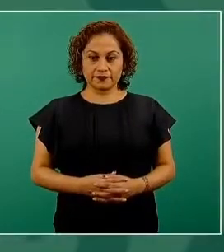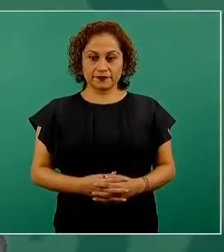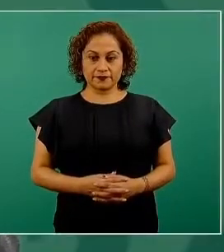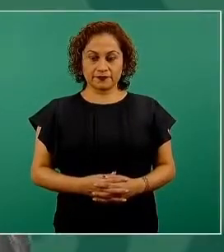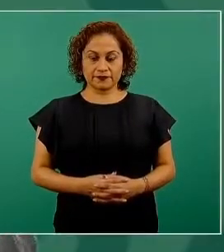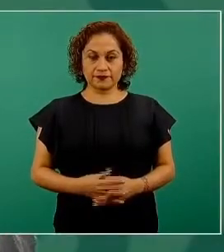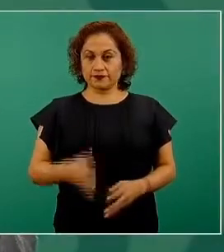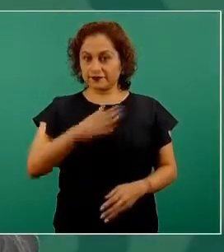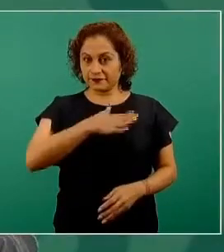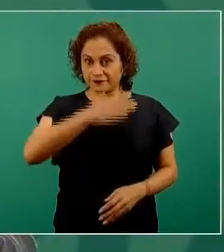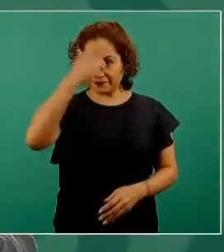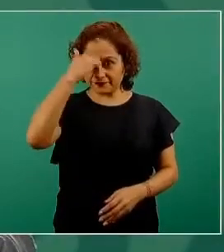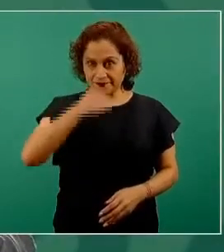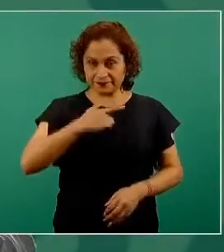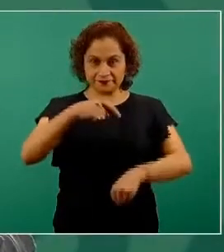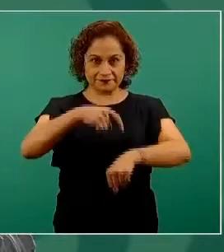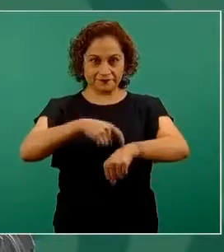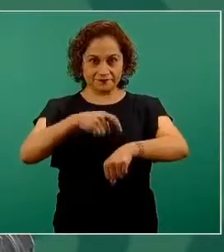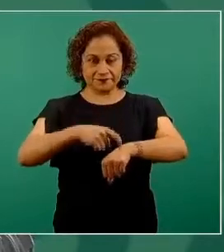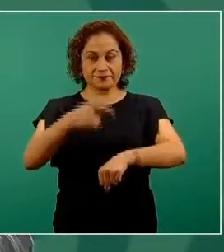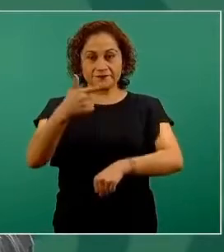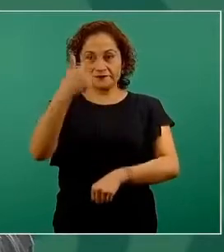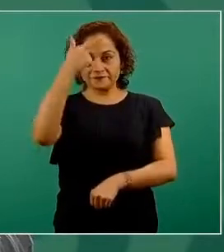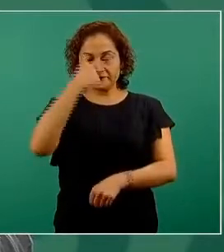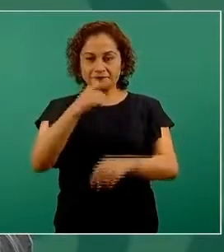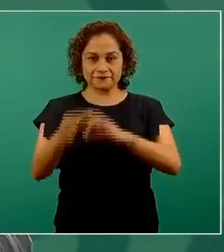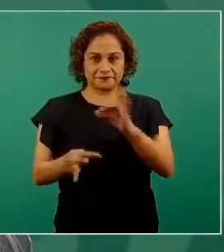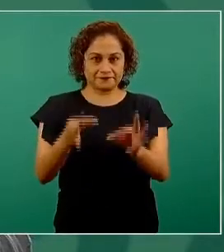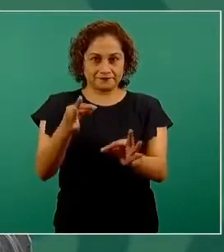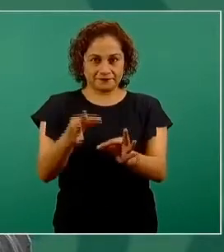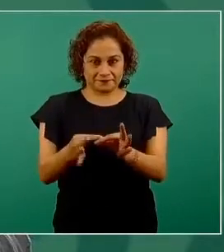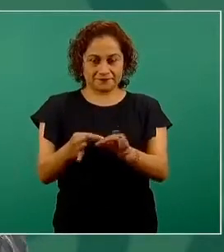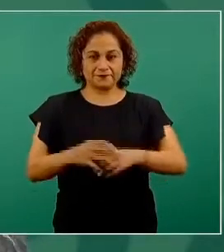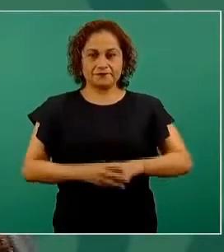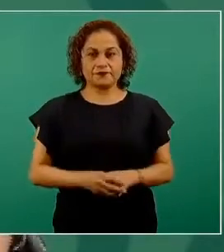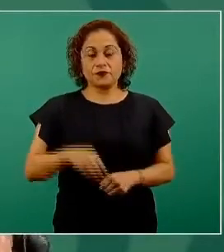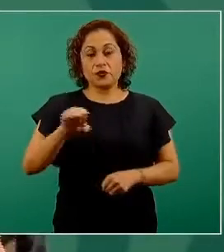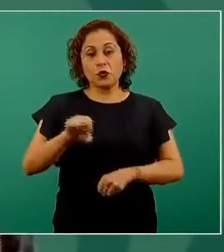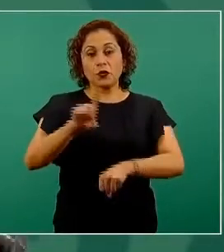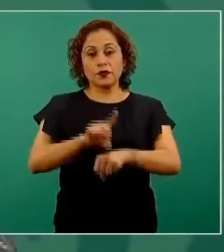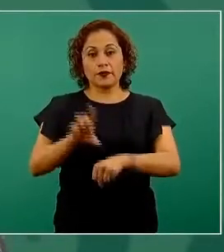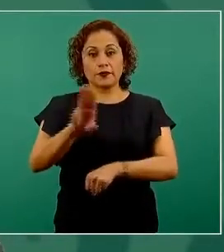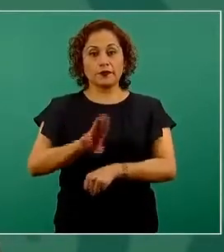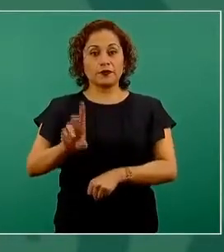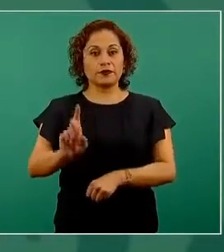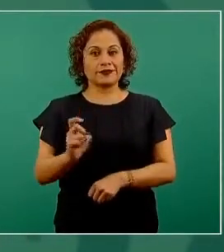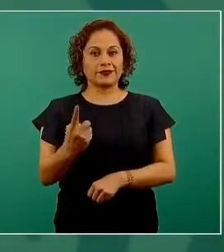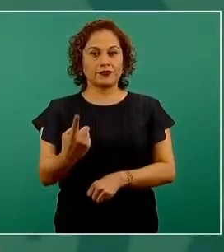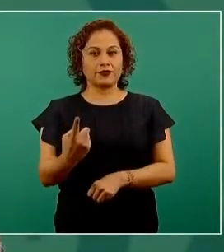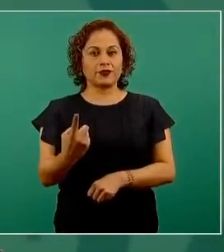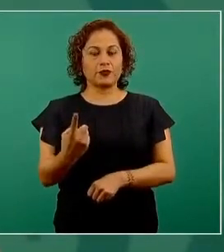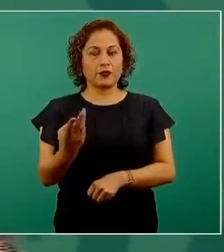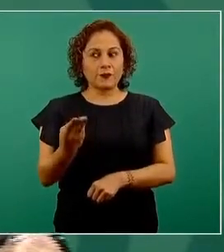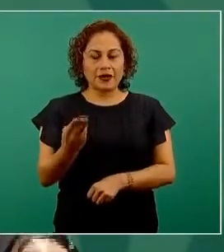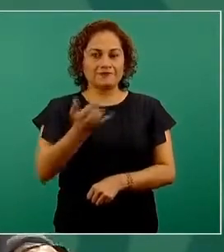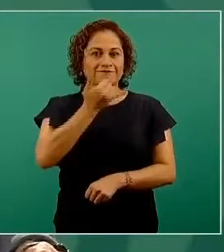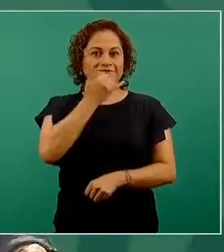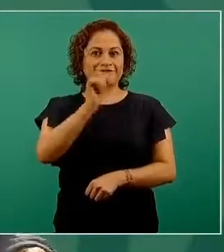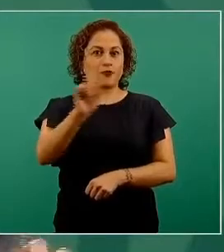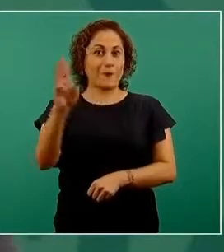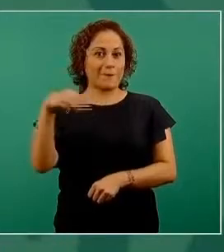Muy buenas noches, son las 19 horas en punto del miércoles 31 de marzo